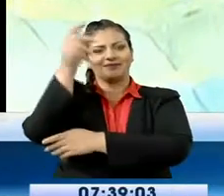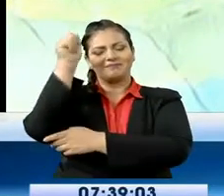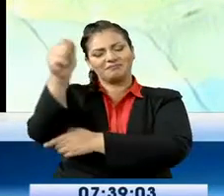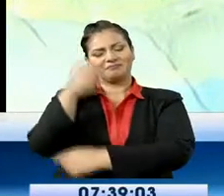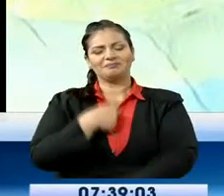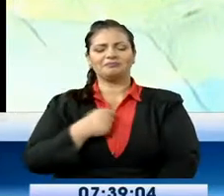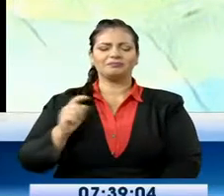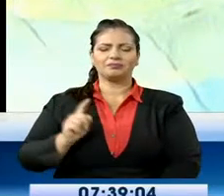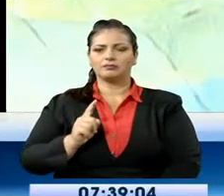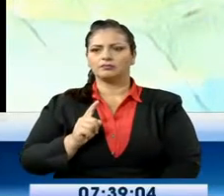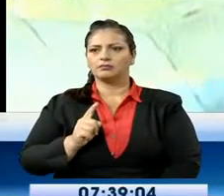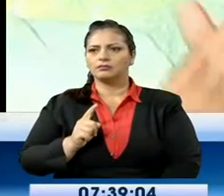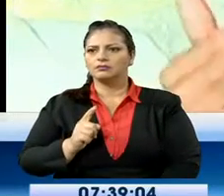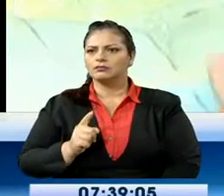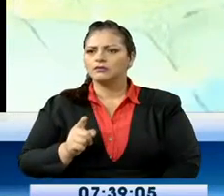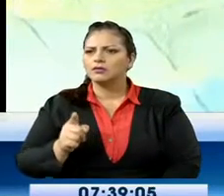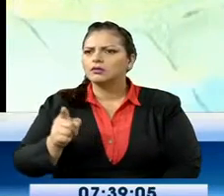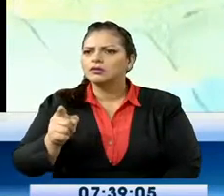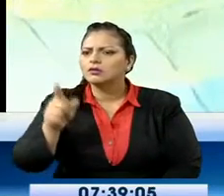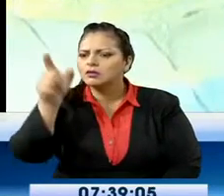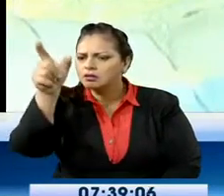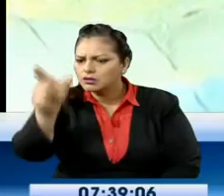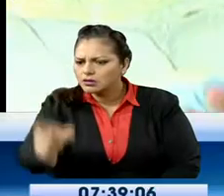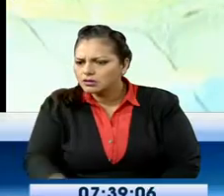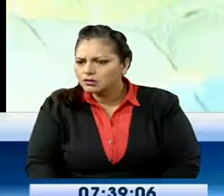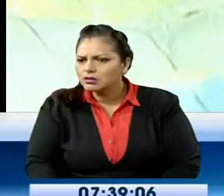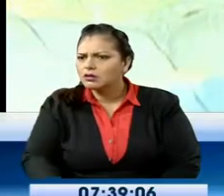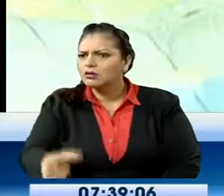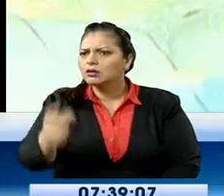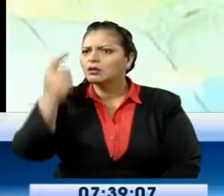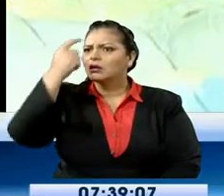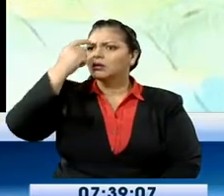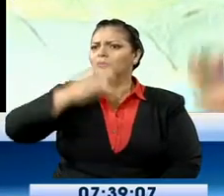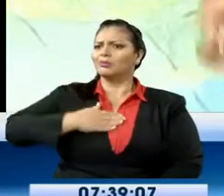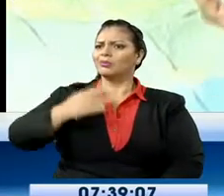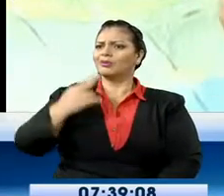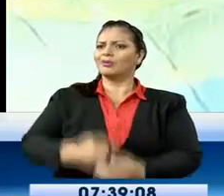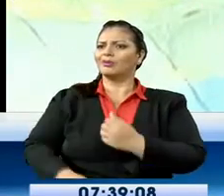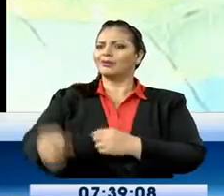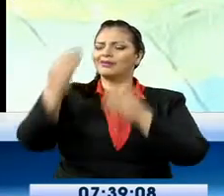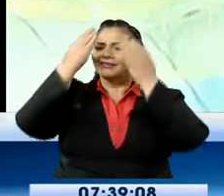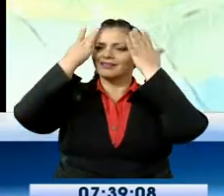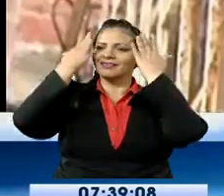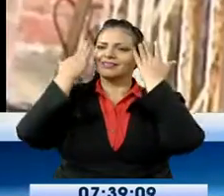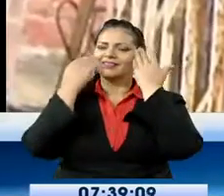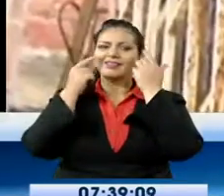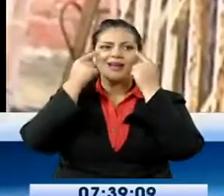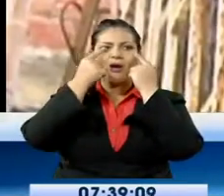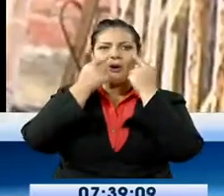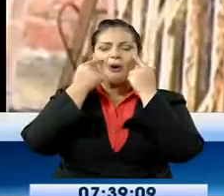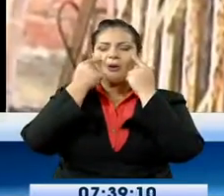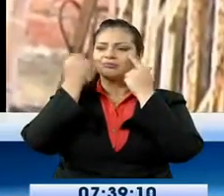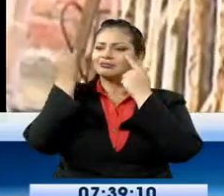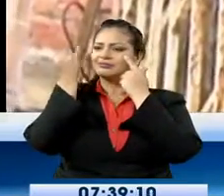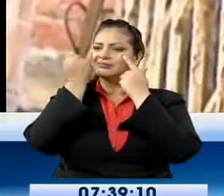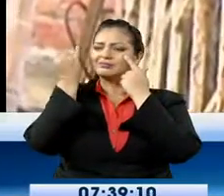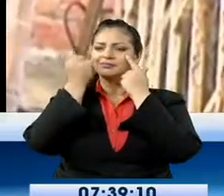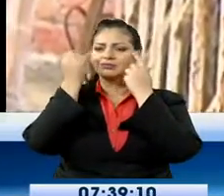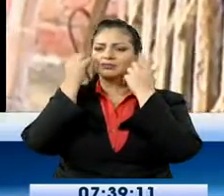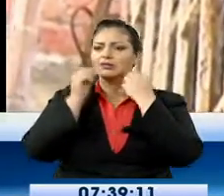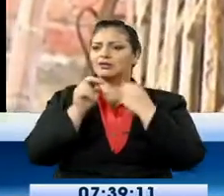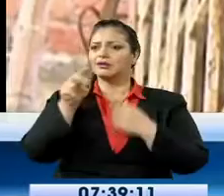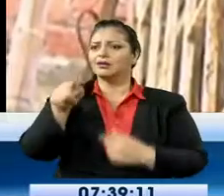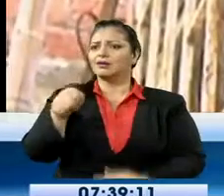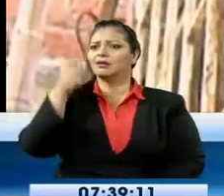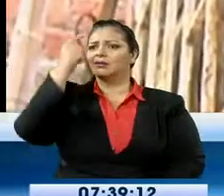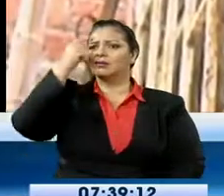cabellito amarillo, bien blanco, a pesar, y tenía los ojos verdes. Dice sentir en su corazón que su